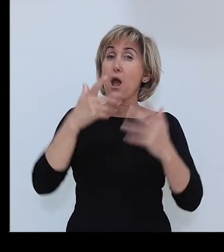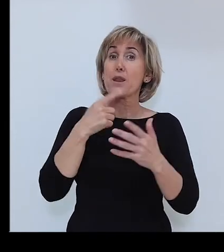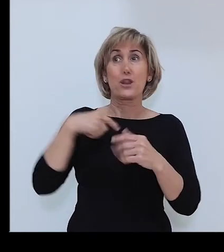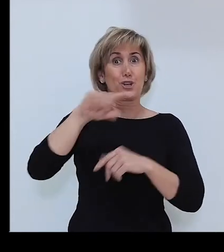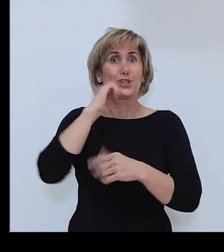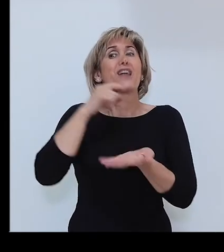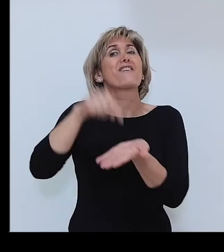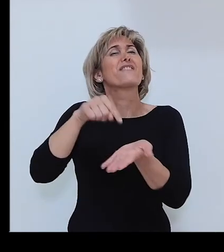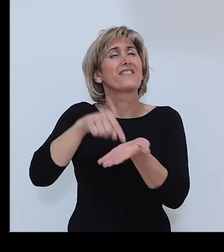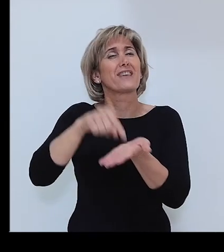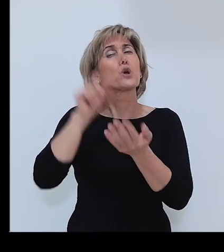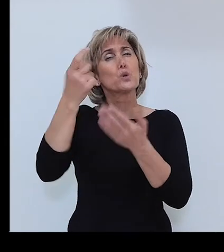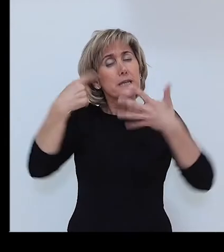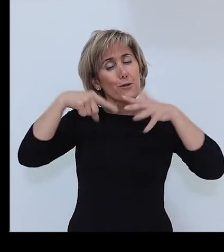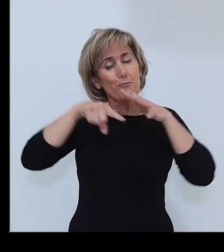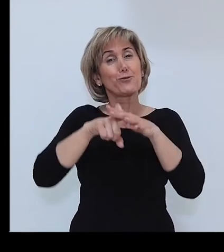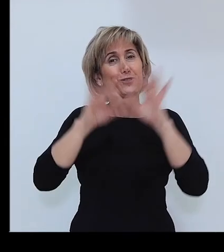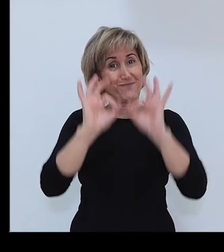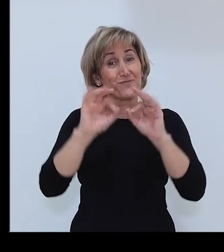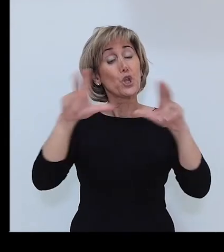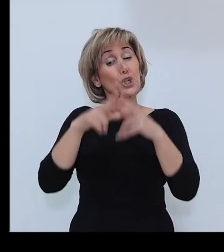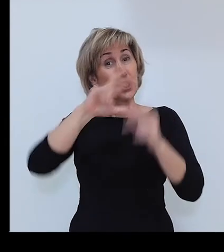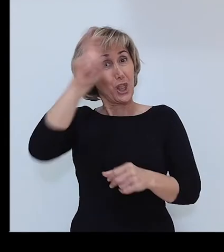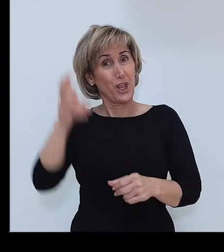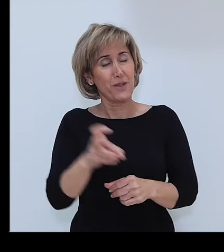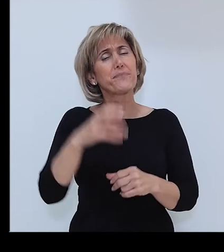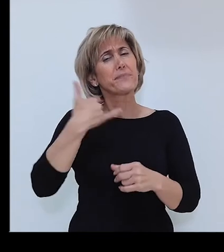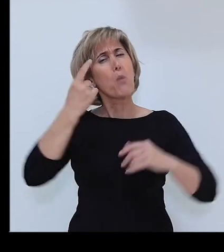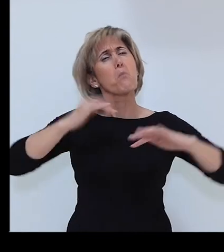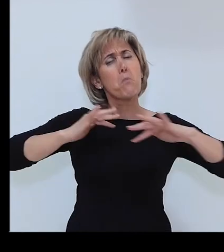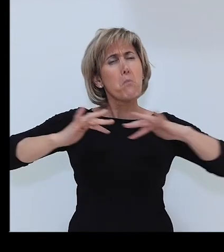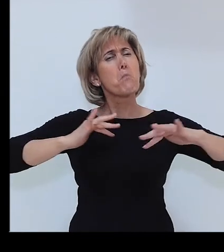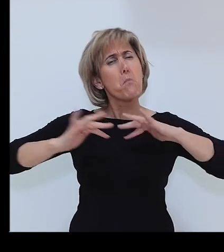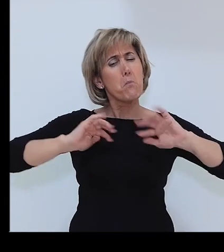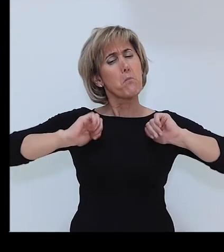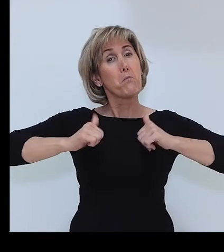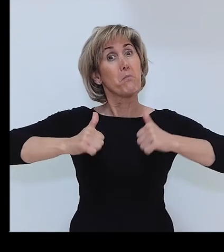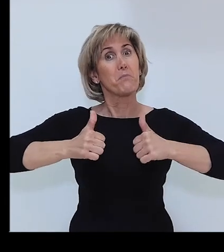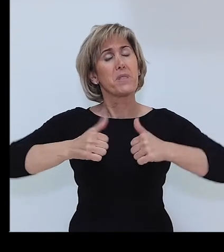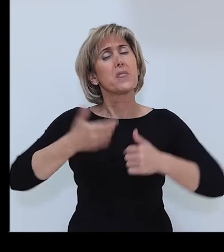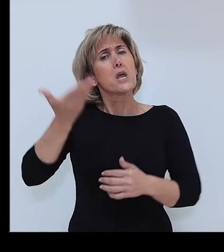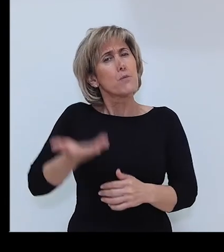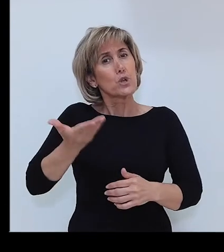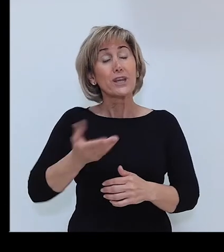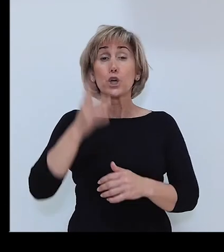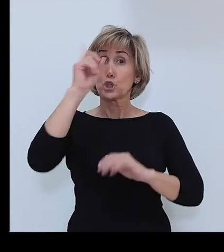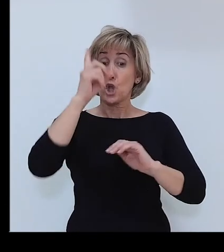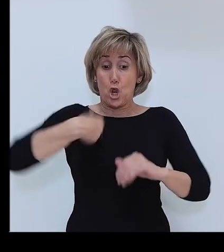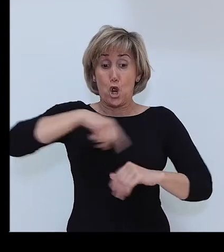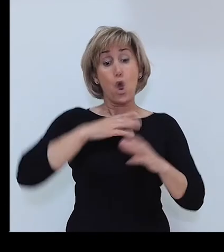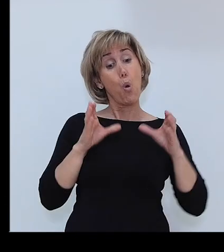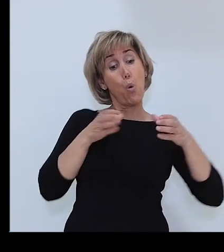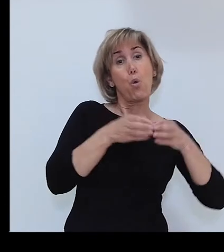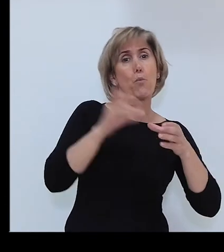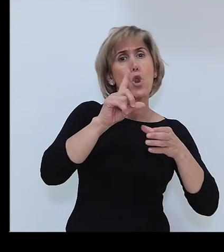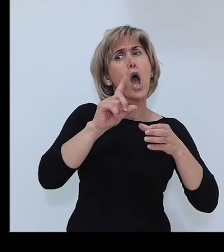su inclusión en el canon sociológico. Ya hay un movimiento importante, no solamente en nuestro grupo, sino también en